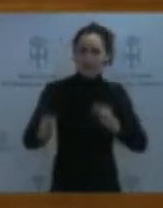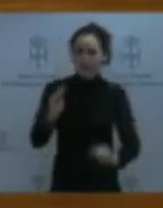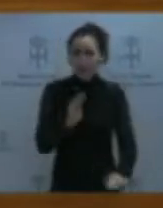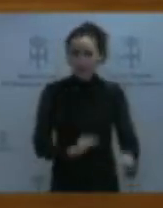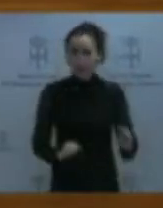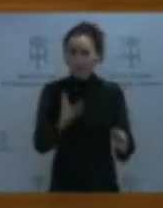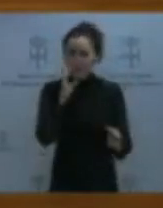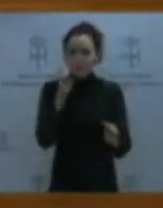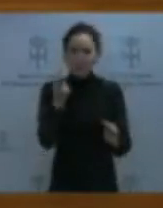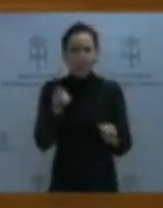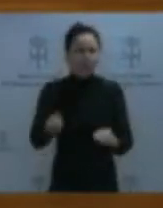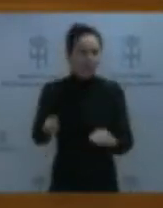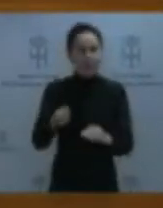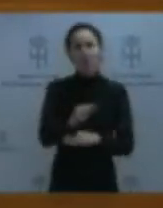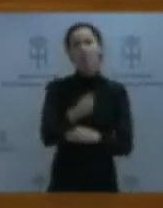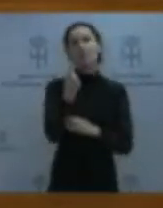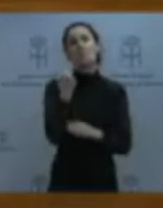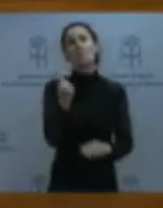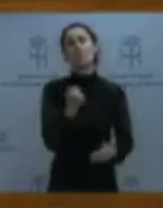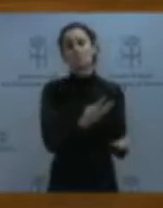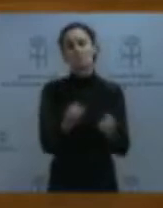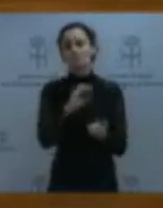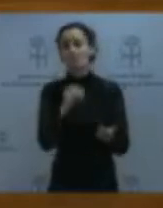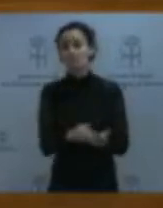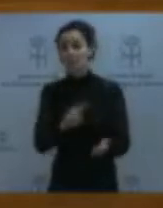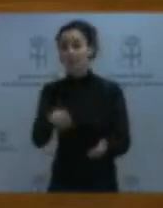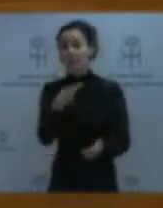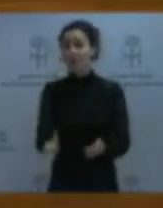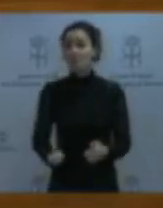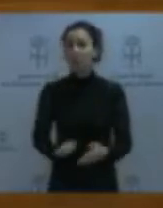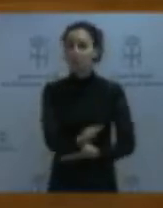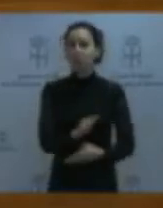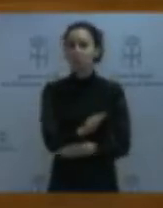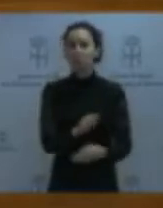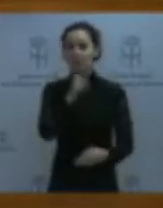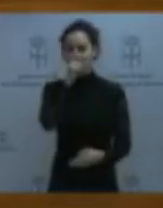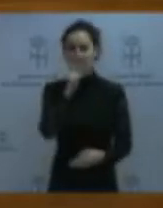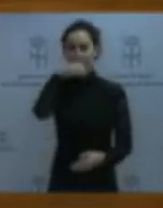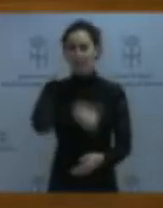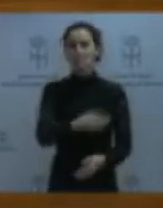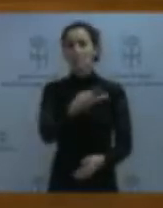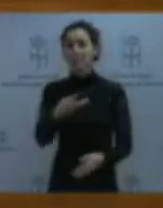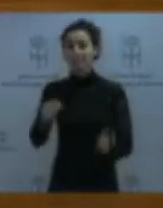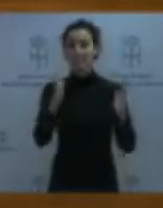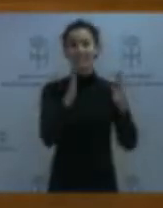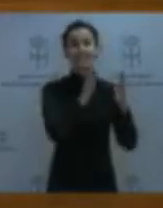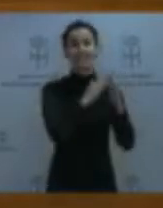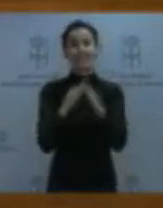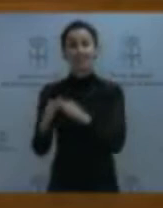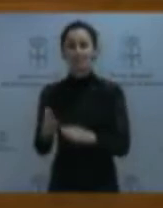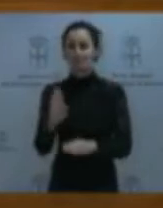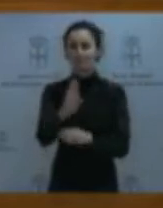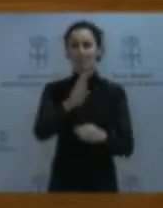de 1.800.000 aproximadamente, y este año hemos puesto más de 300 de esas viviendas a disposición